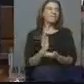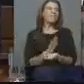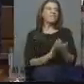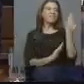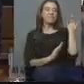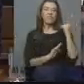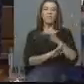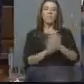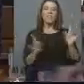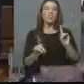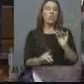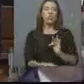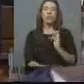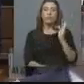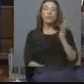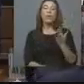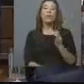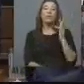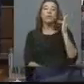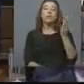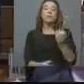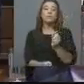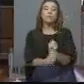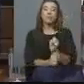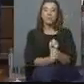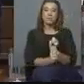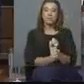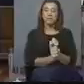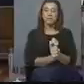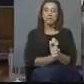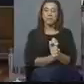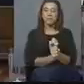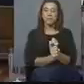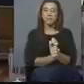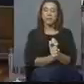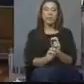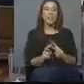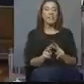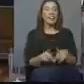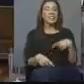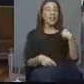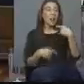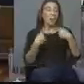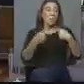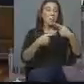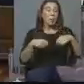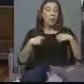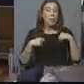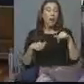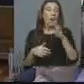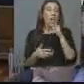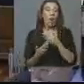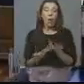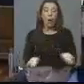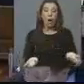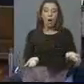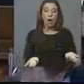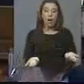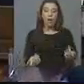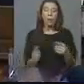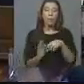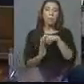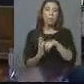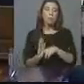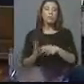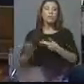del futuro. En el futuro, los trabajos que van a trabajar las generaciones que vienen hoy día ni siquiera existen. Son